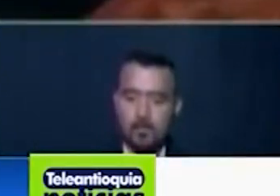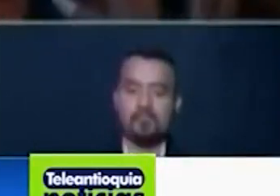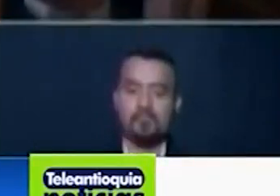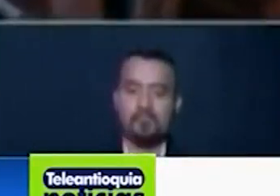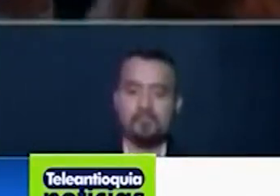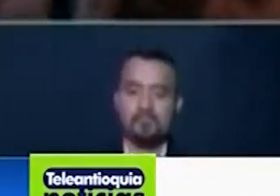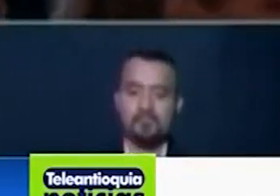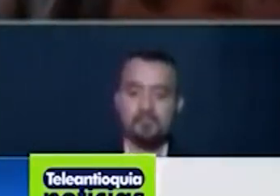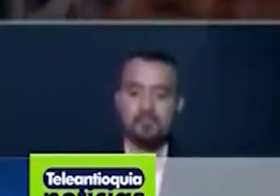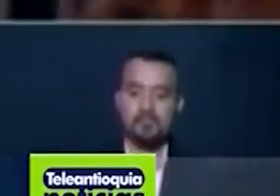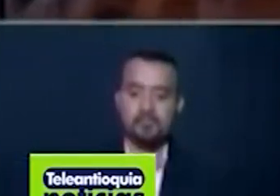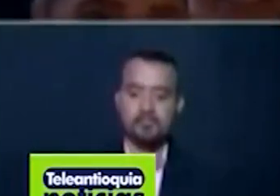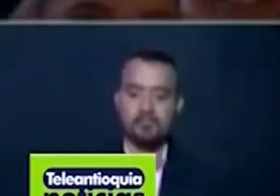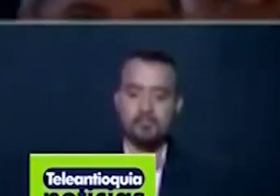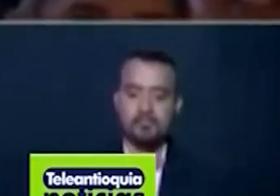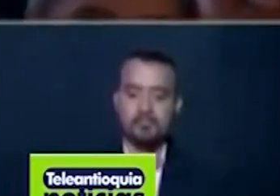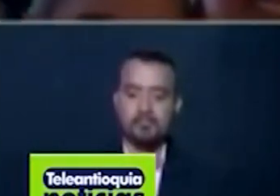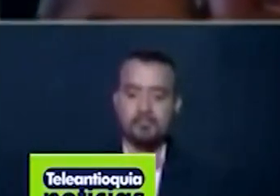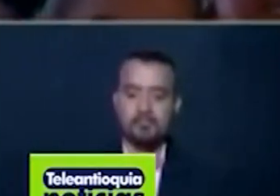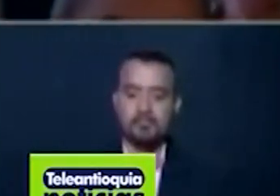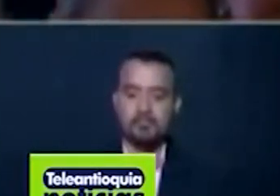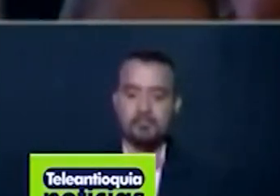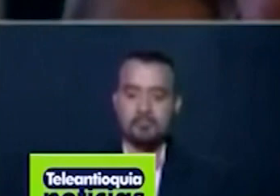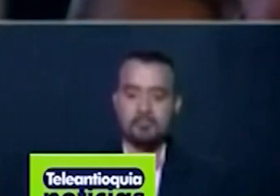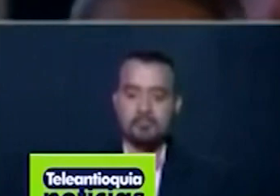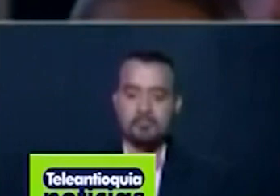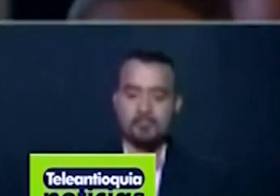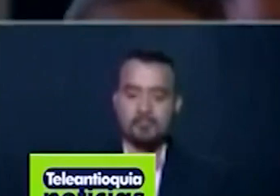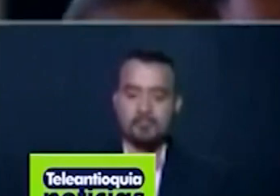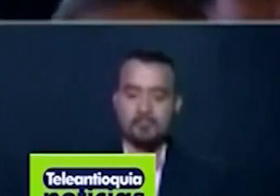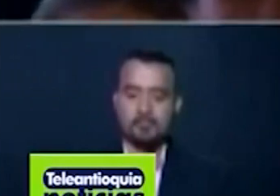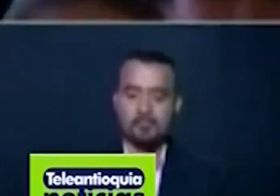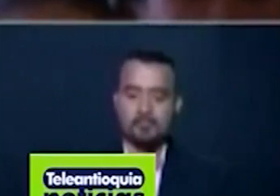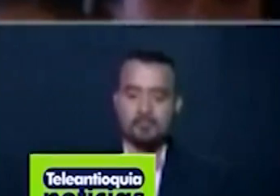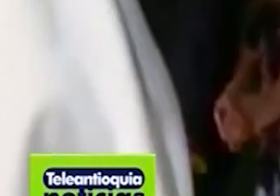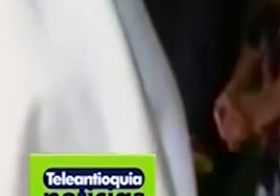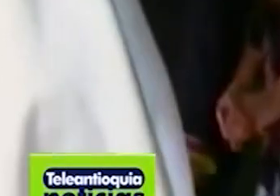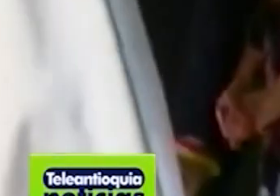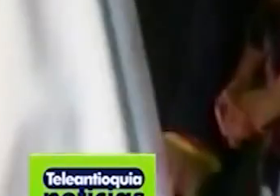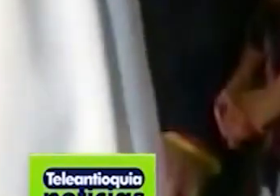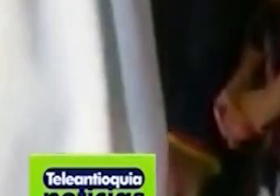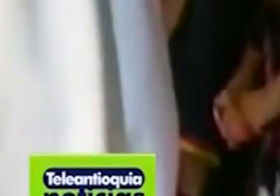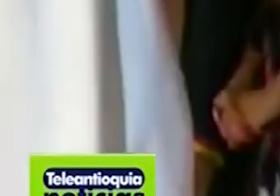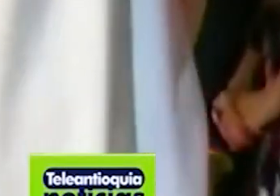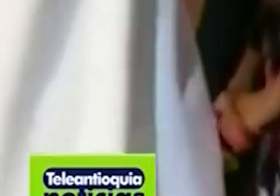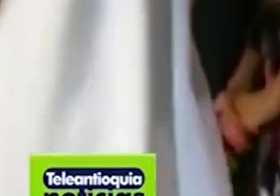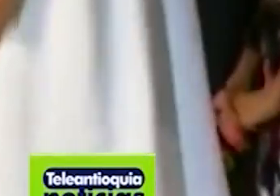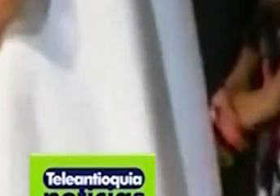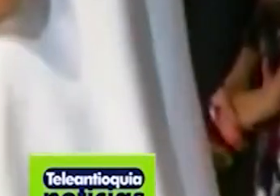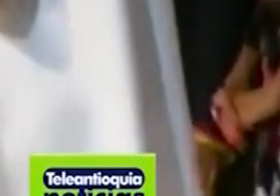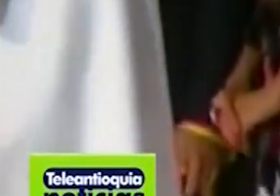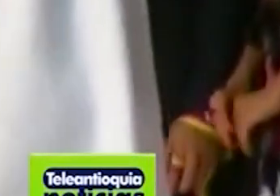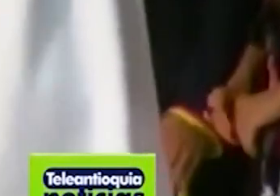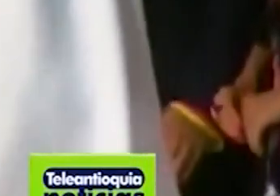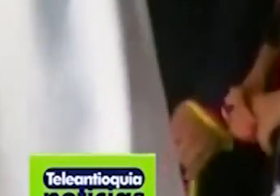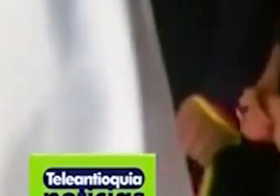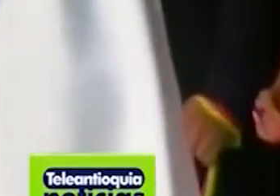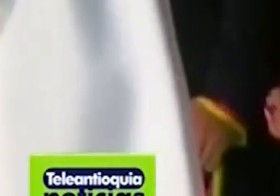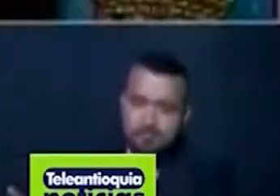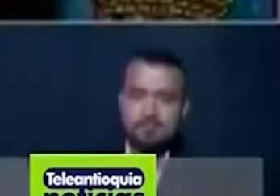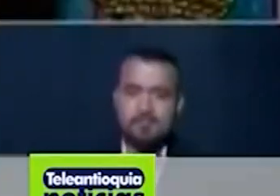la nueva administración liderada por Daniel Quintero. Una nueva línea del metro es un reto que quiere emprender el nuevo